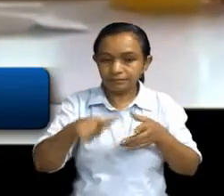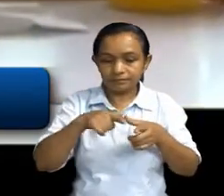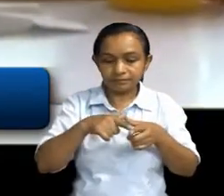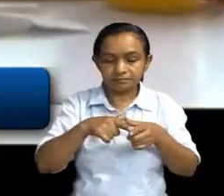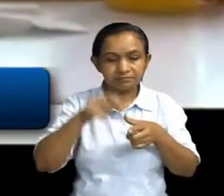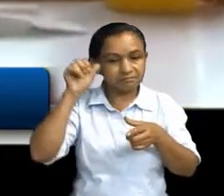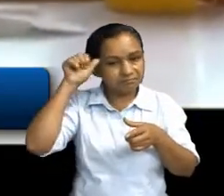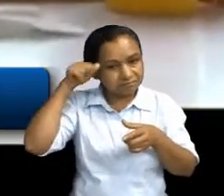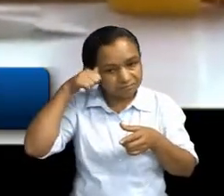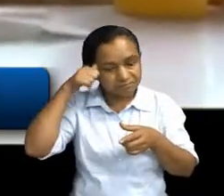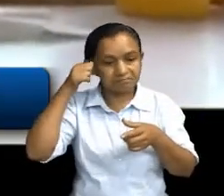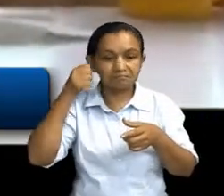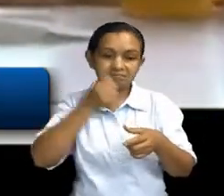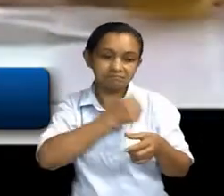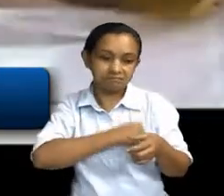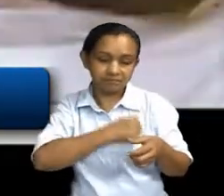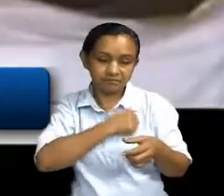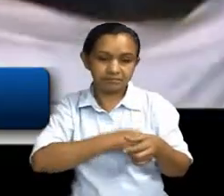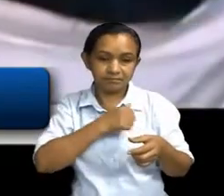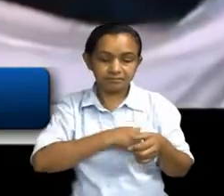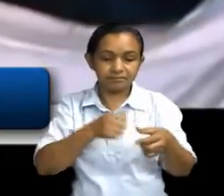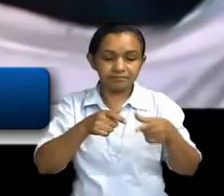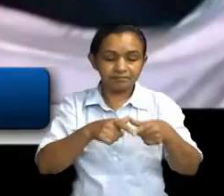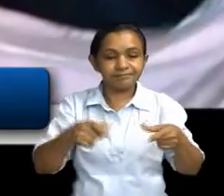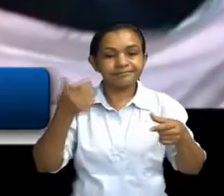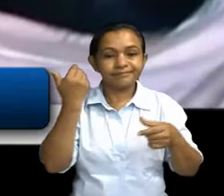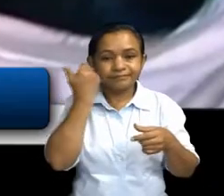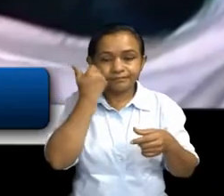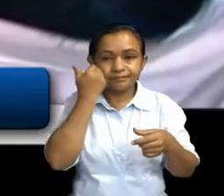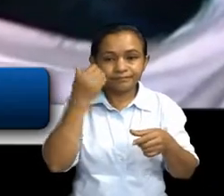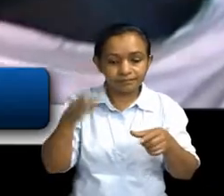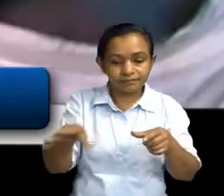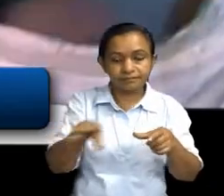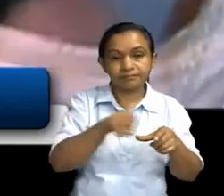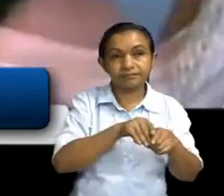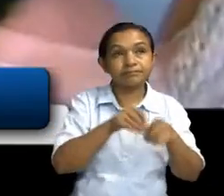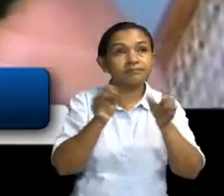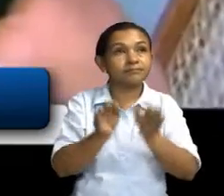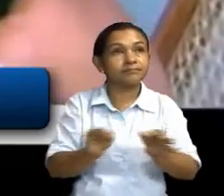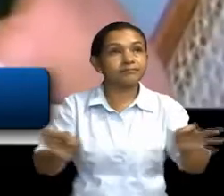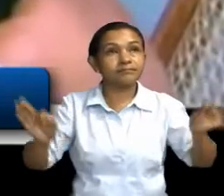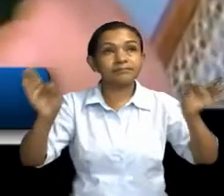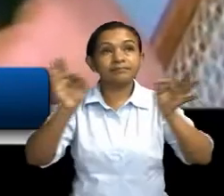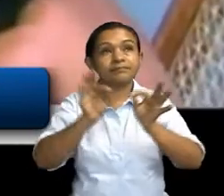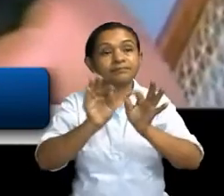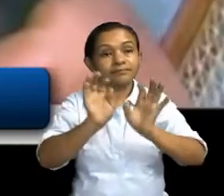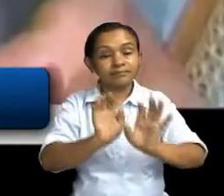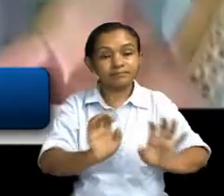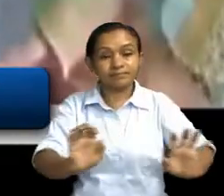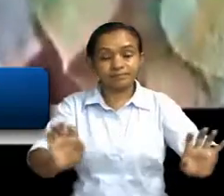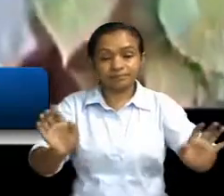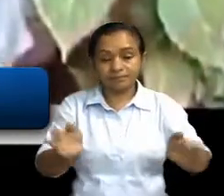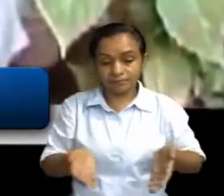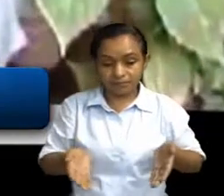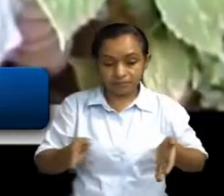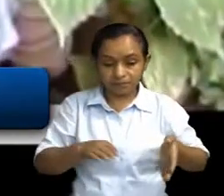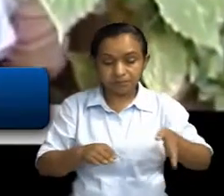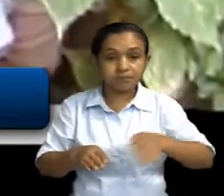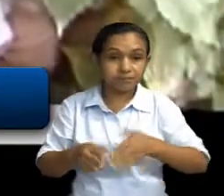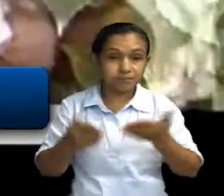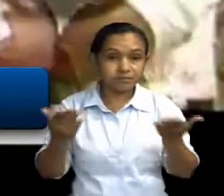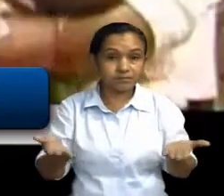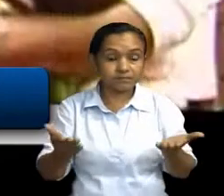orina, quedan heces que contaminan el introito vaginal. Claro. Es importante también, hay niñas que todavía usan pamper, me imagino.